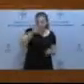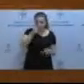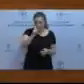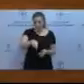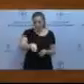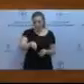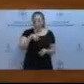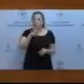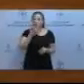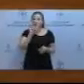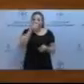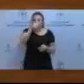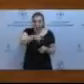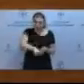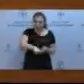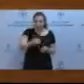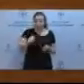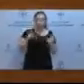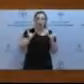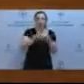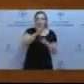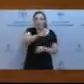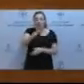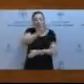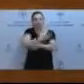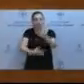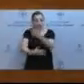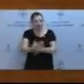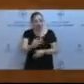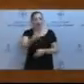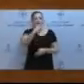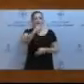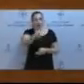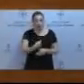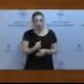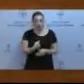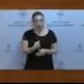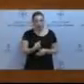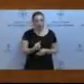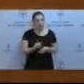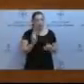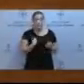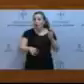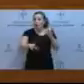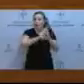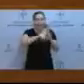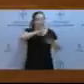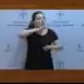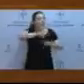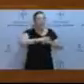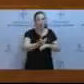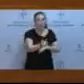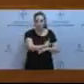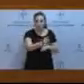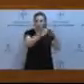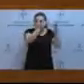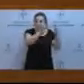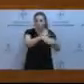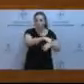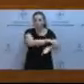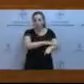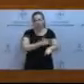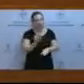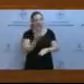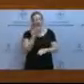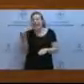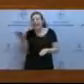que sigan aquí viniendo los colectivos y las personas con discapacidad a decirnos que ustedes incumplen las leyes, ustedes, un gobierno que deberían de dar ejemplo,